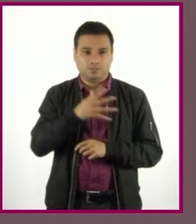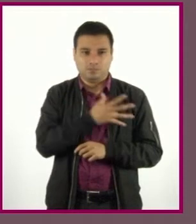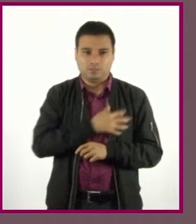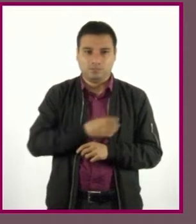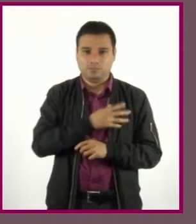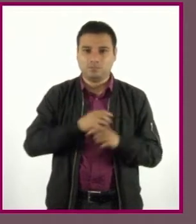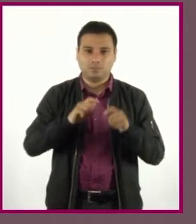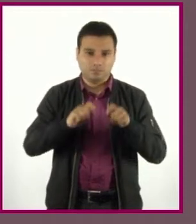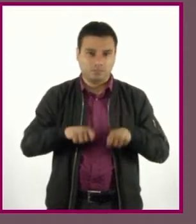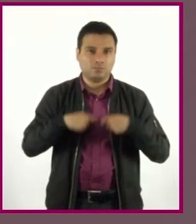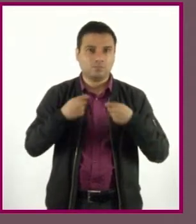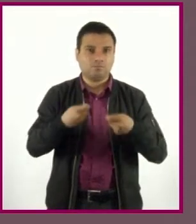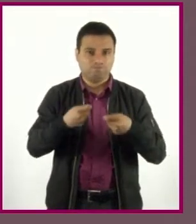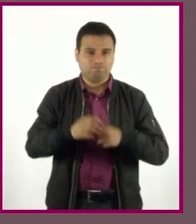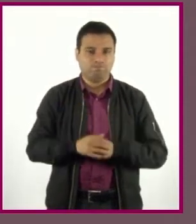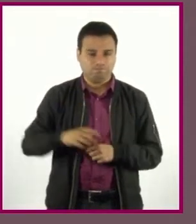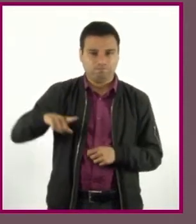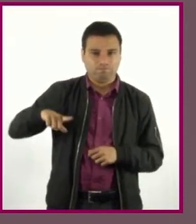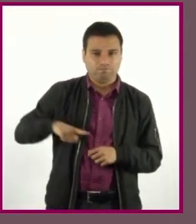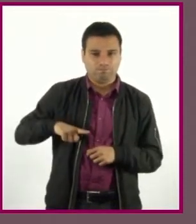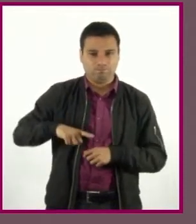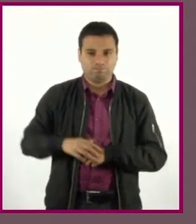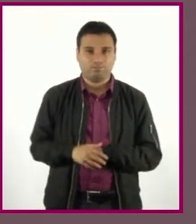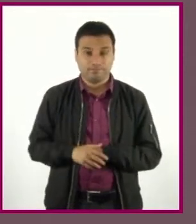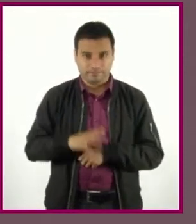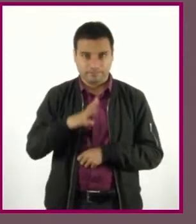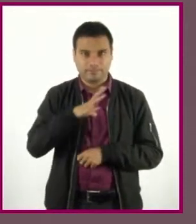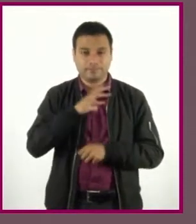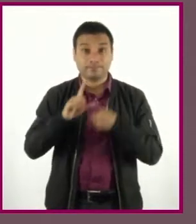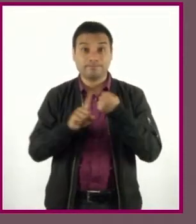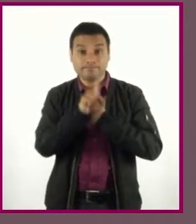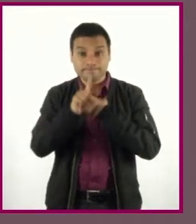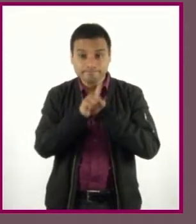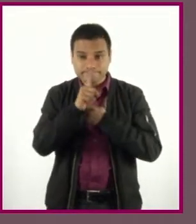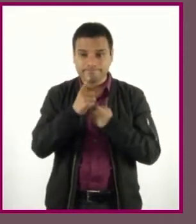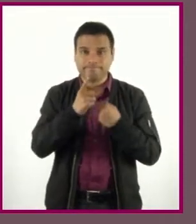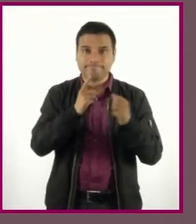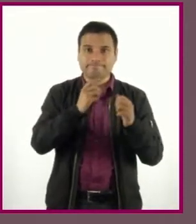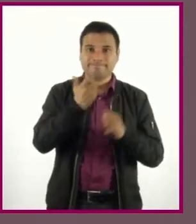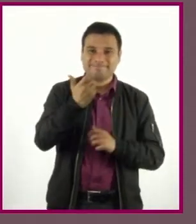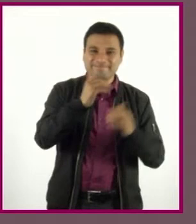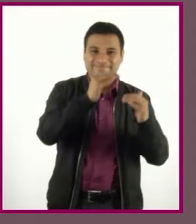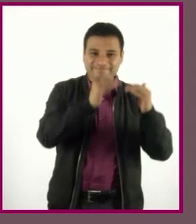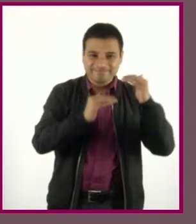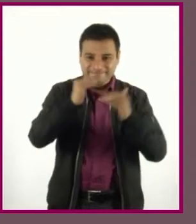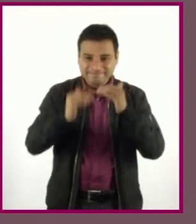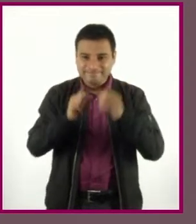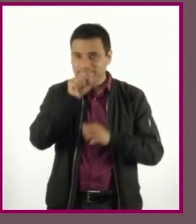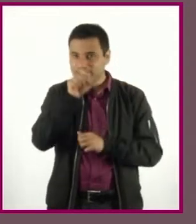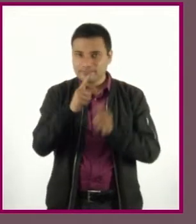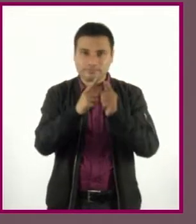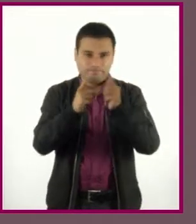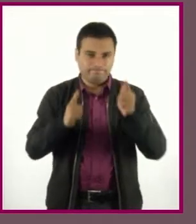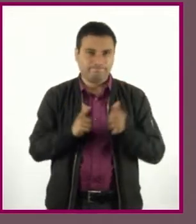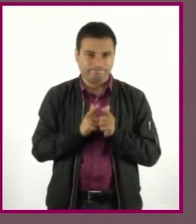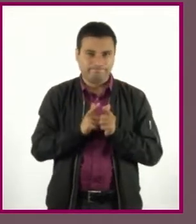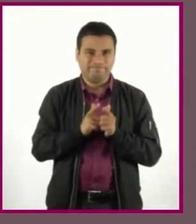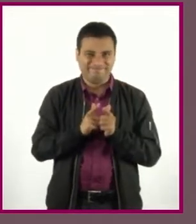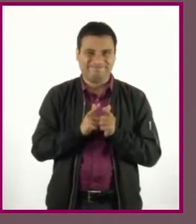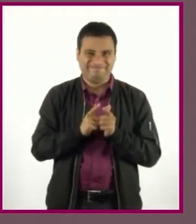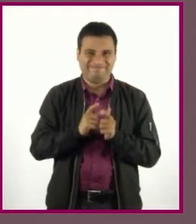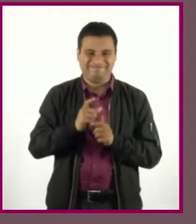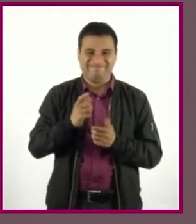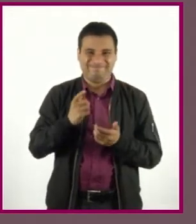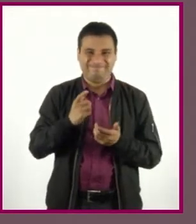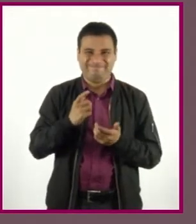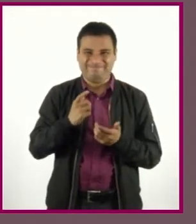al-Assad, quien debería enfrentarse a problemas de desigualdad económica y a los grupos islamistas, en su mayoría